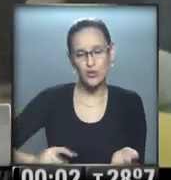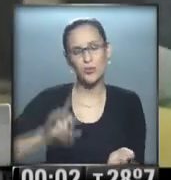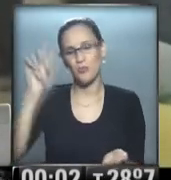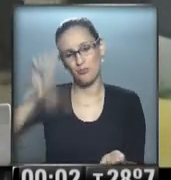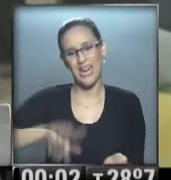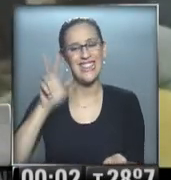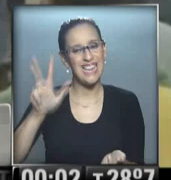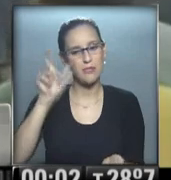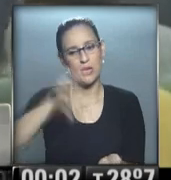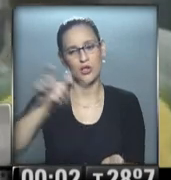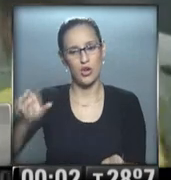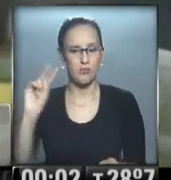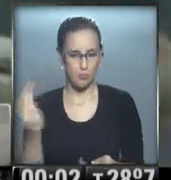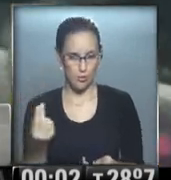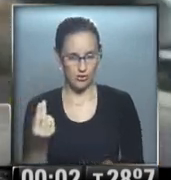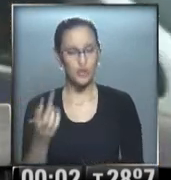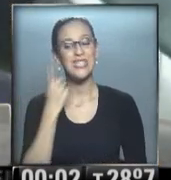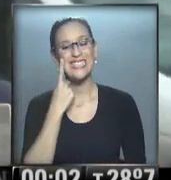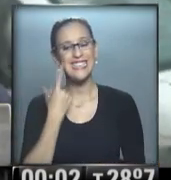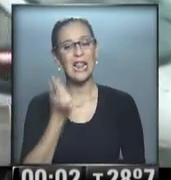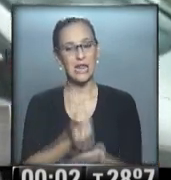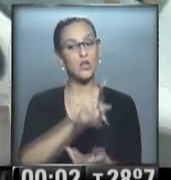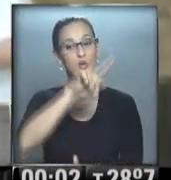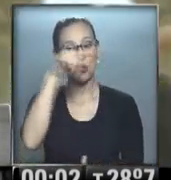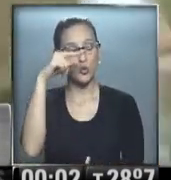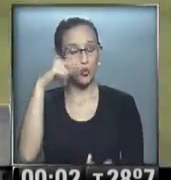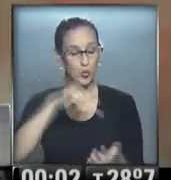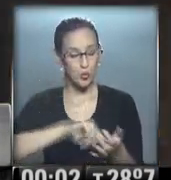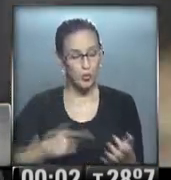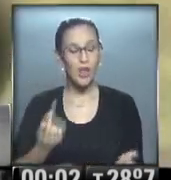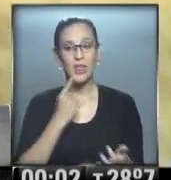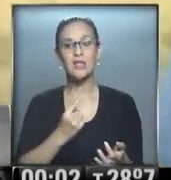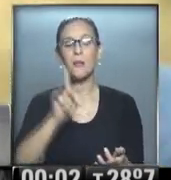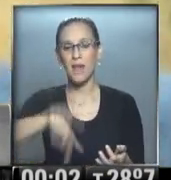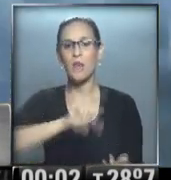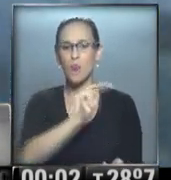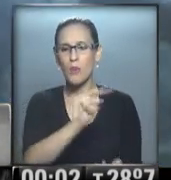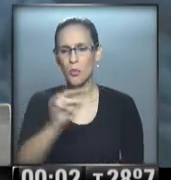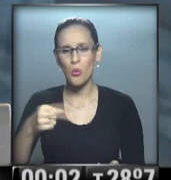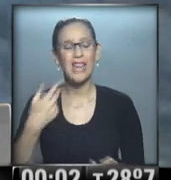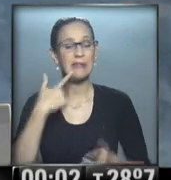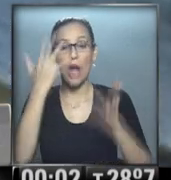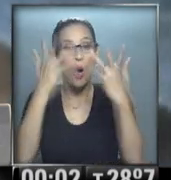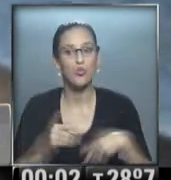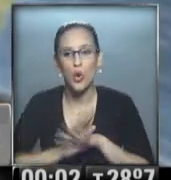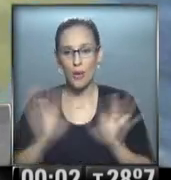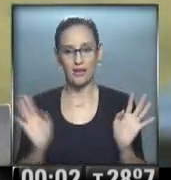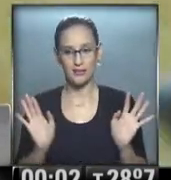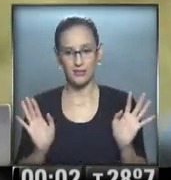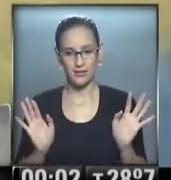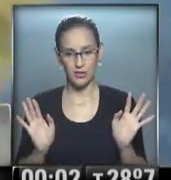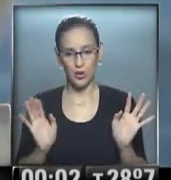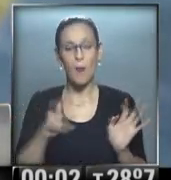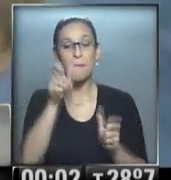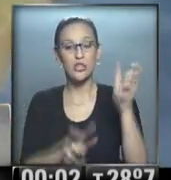fatalidad de 3 muertos. El intendente de la ciudad confirmó que el impacto provocó la muerte de estas 3 personas en forma inmediata, que estaban bajo los toldos